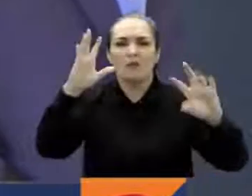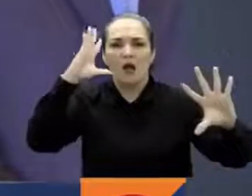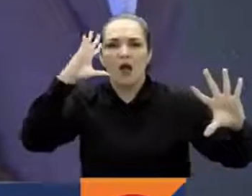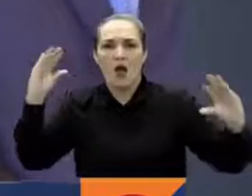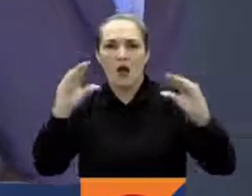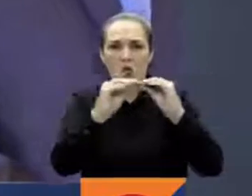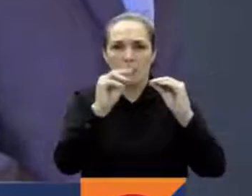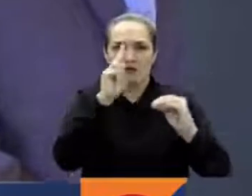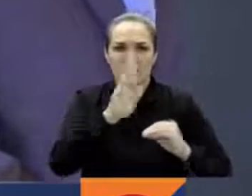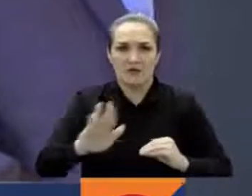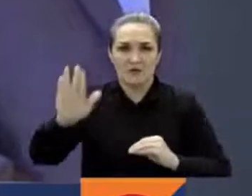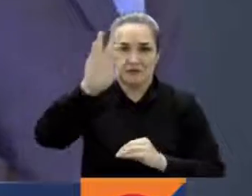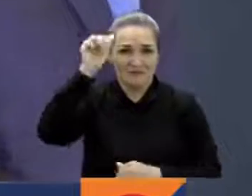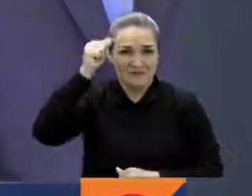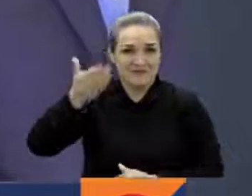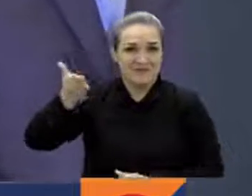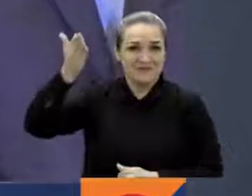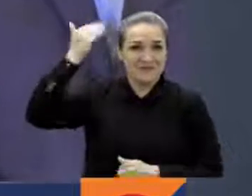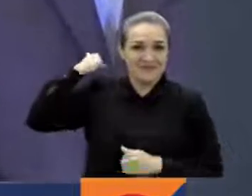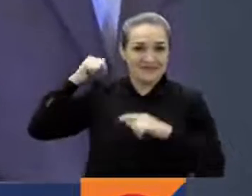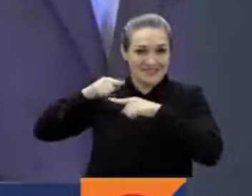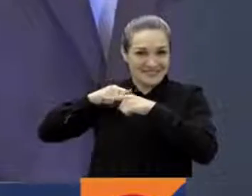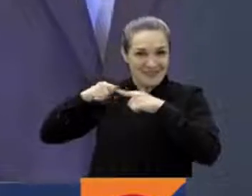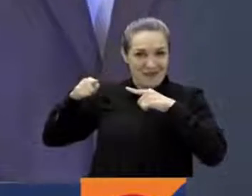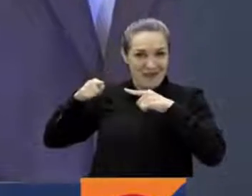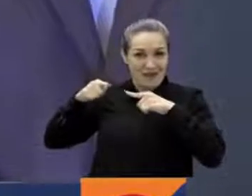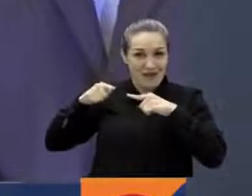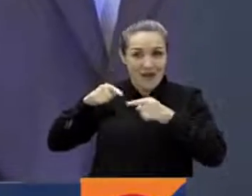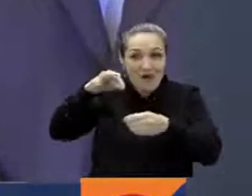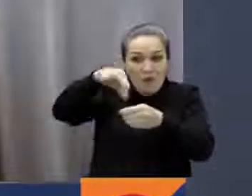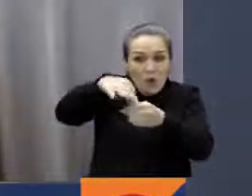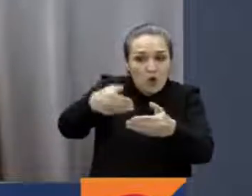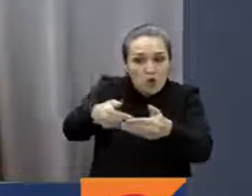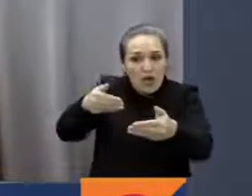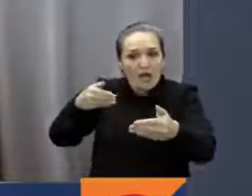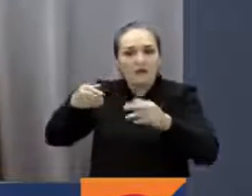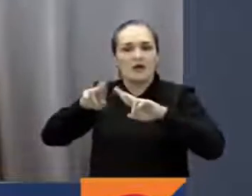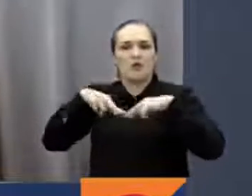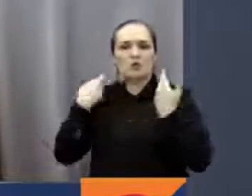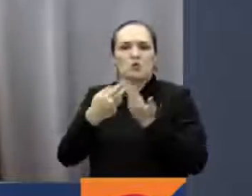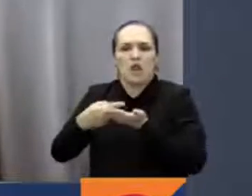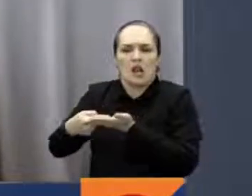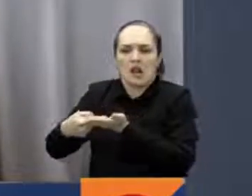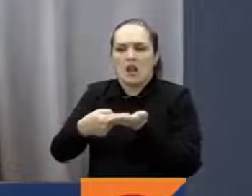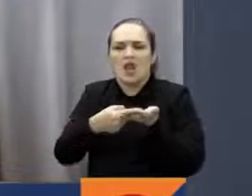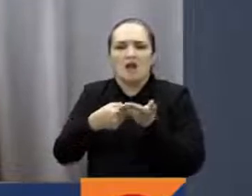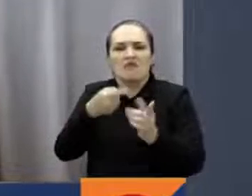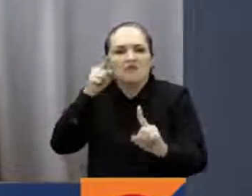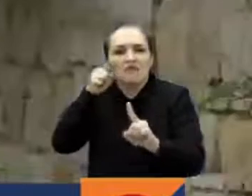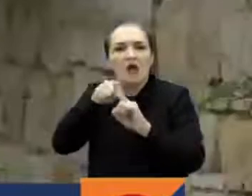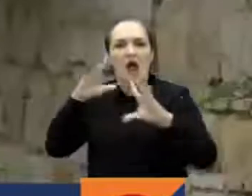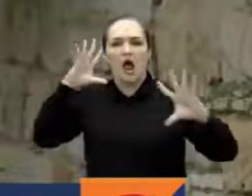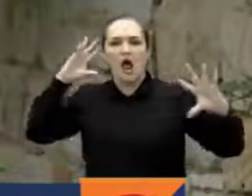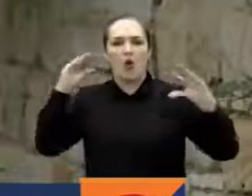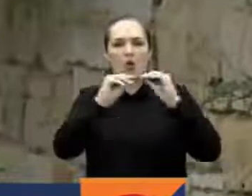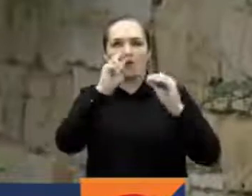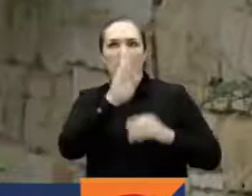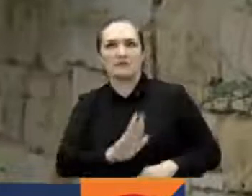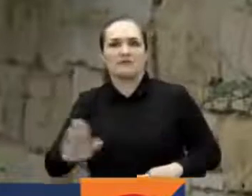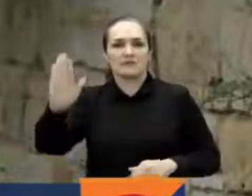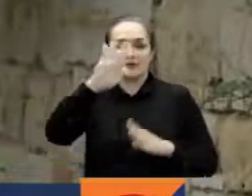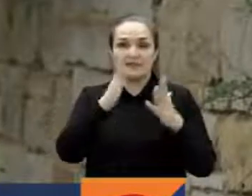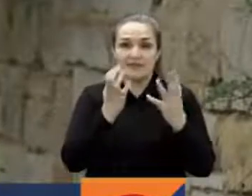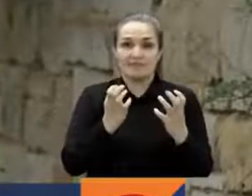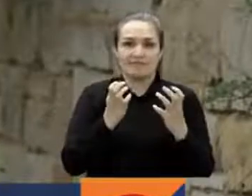que la semana anterior ya hubo una primera reunión para este gran acuerdo nacional propuesto por Gustavo Petro. Carolina, esta es toda la información